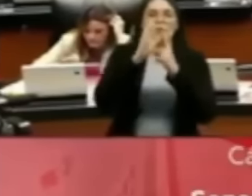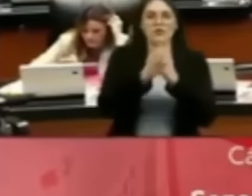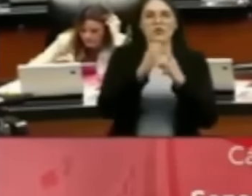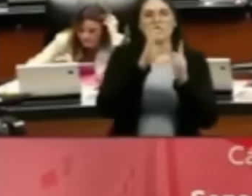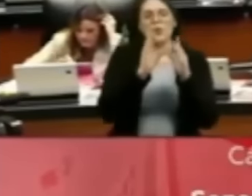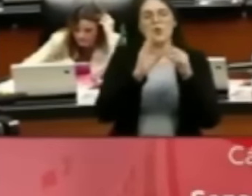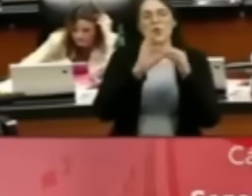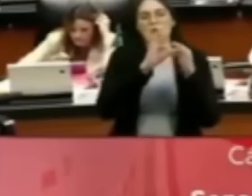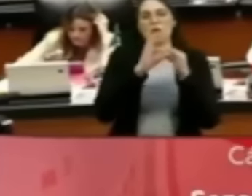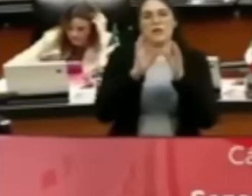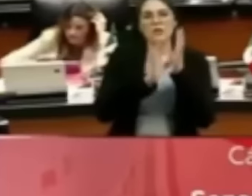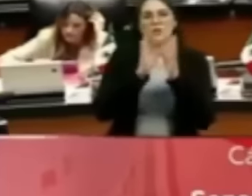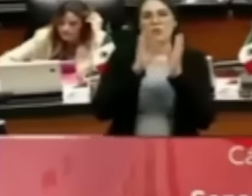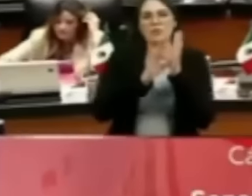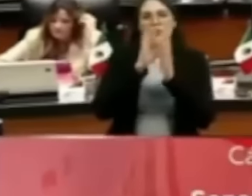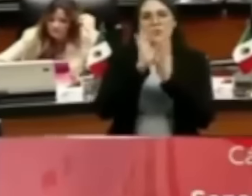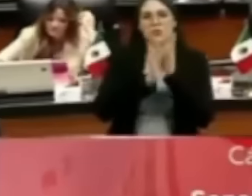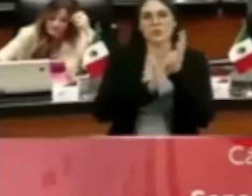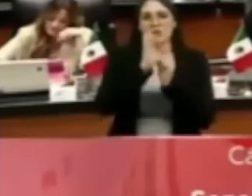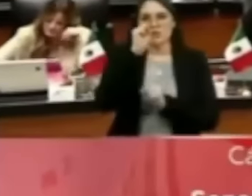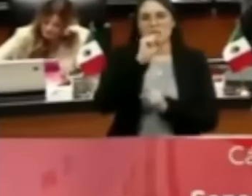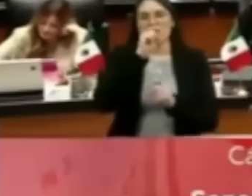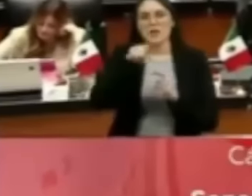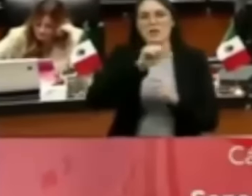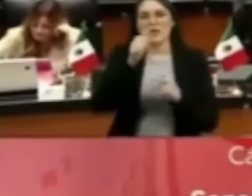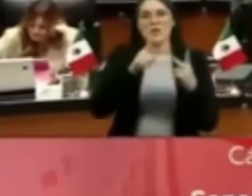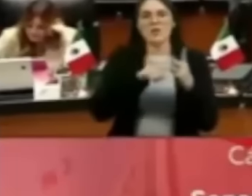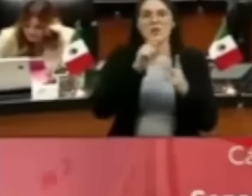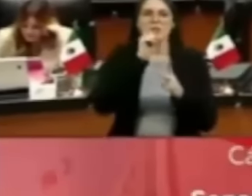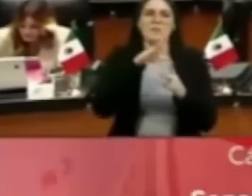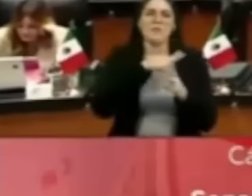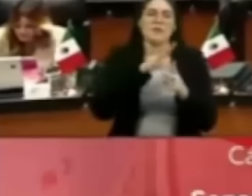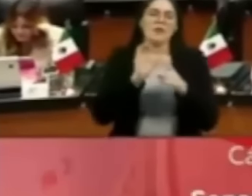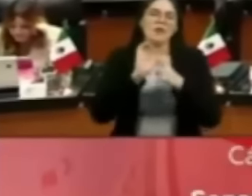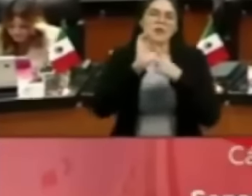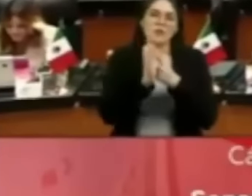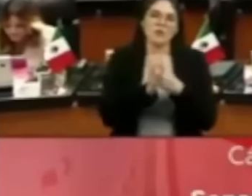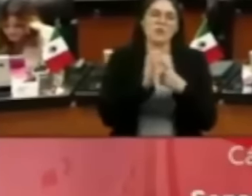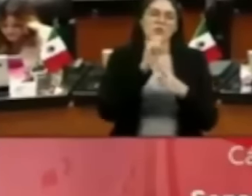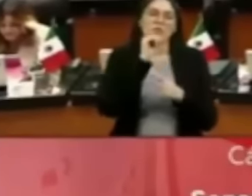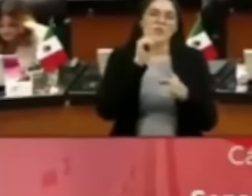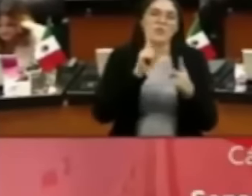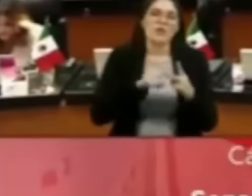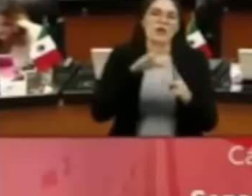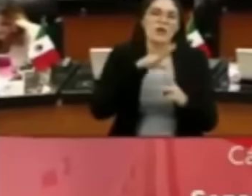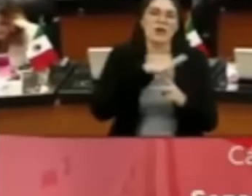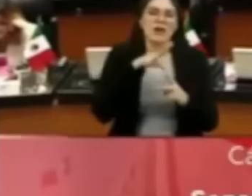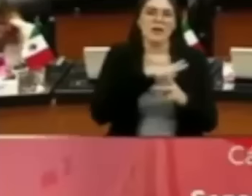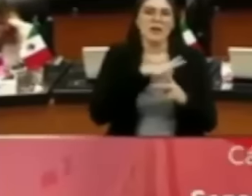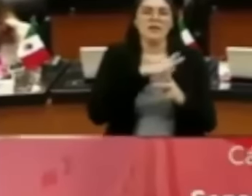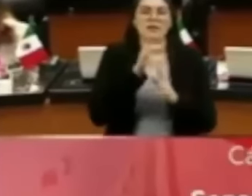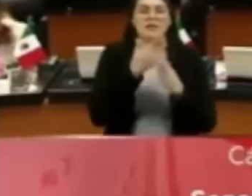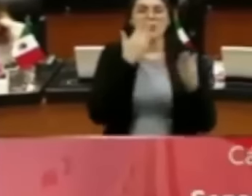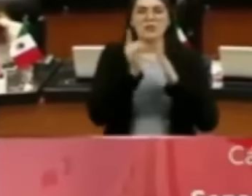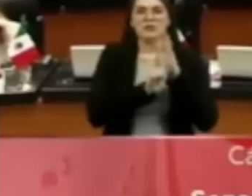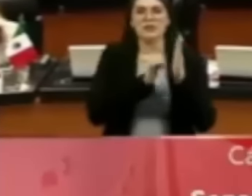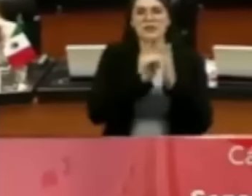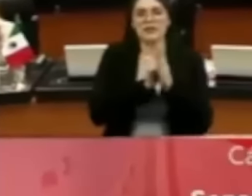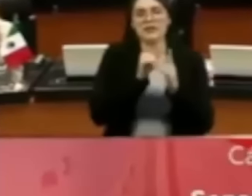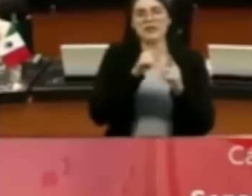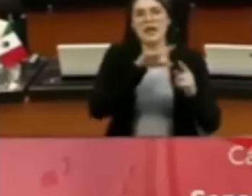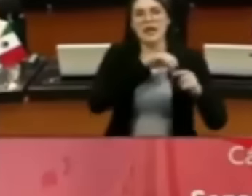Comisiones Unidas de Puntos Constitucionales, que preside la senadora Ernestina Godoy del Grupo Parlamentario de Morena, y de Estudios Legislativos,